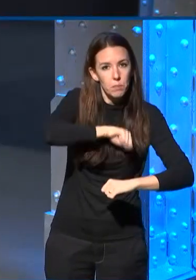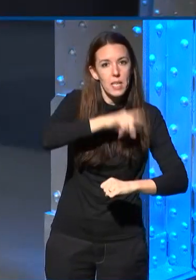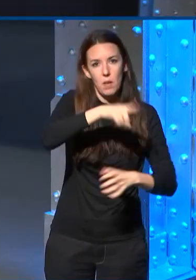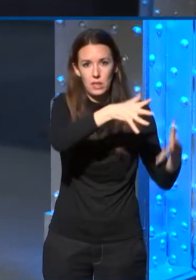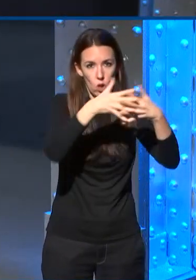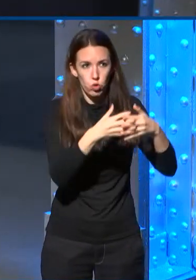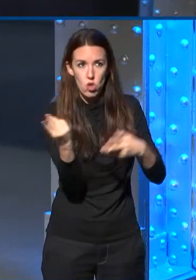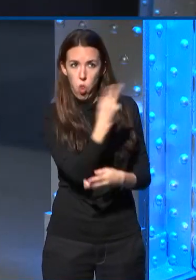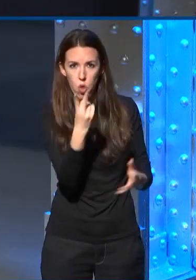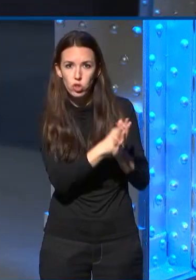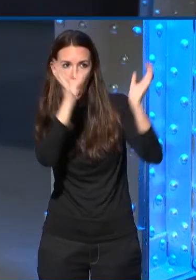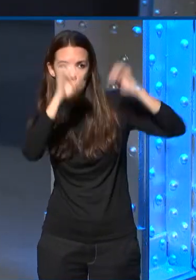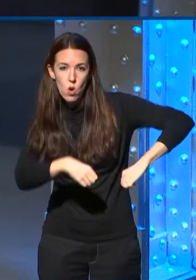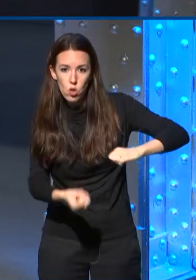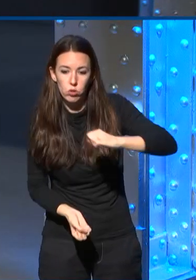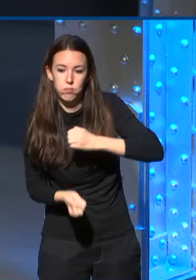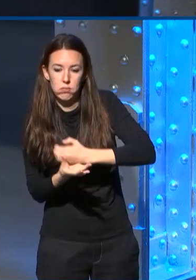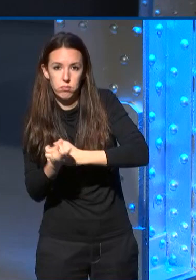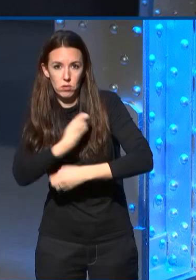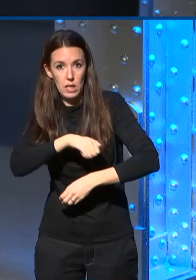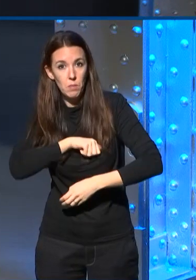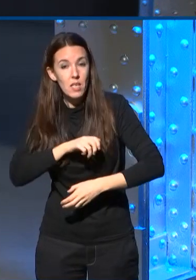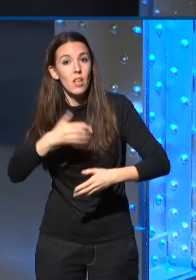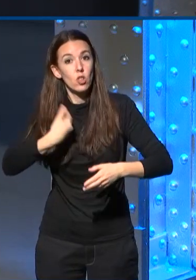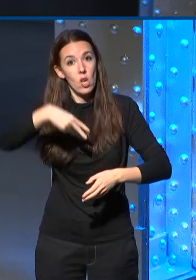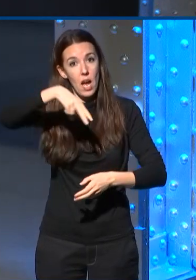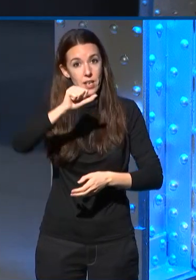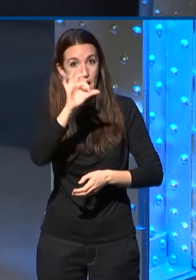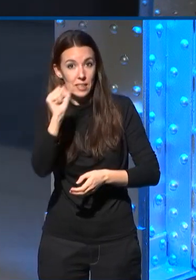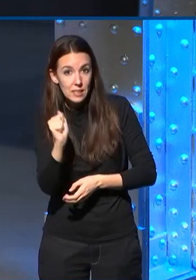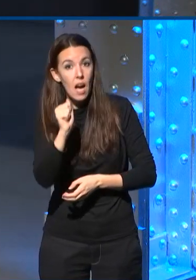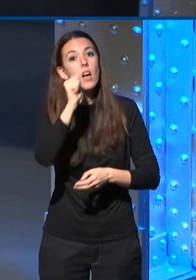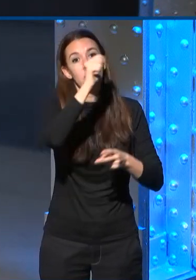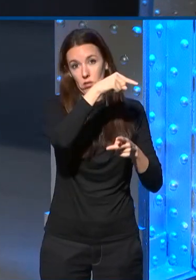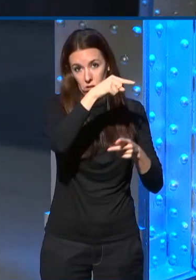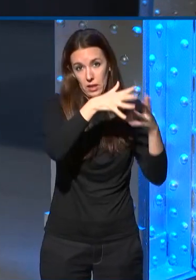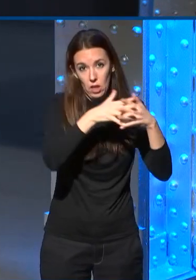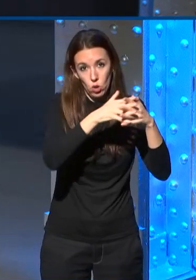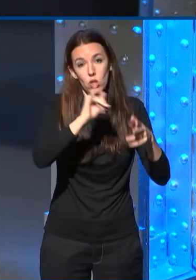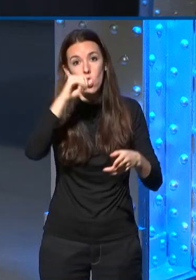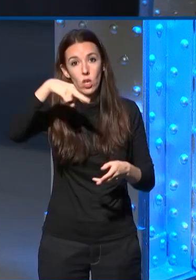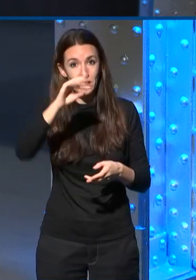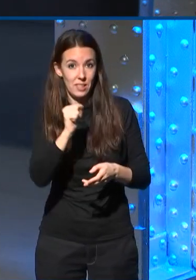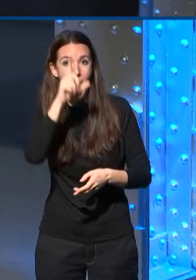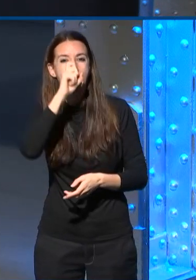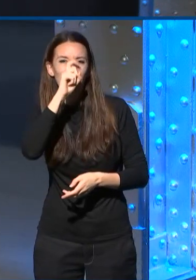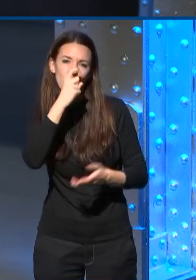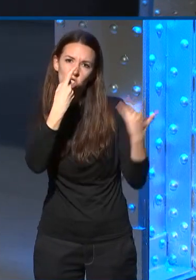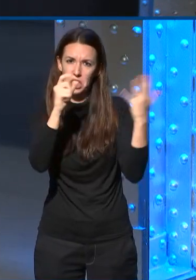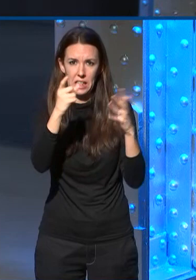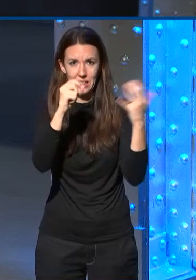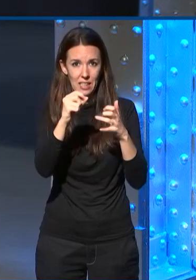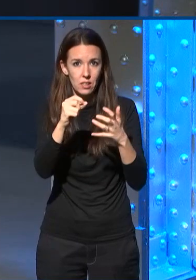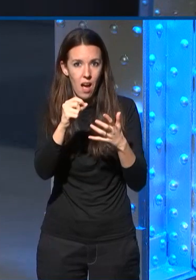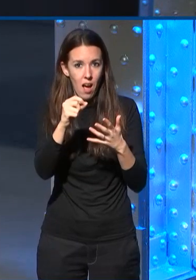Unidos que se materializaron entre la NASA y el INTA. Son acuerdos de los años 60. Se montaron las